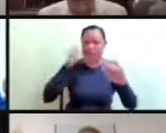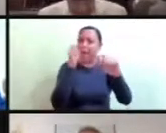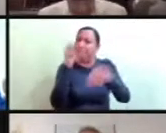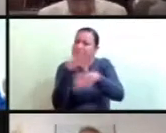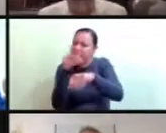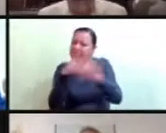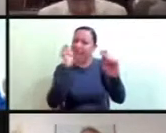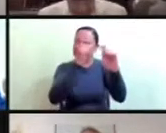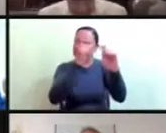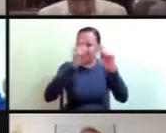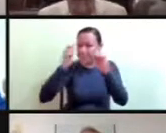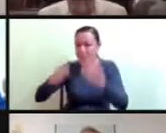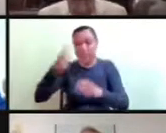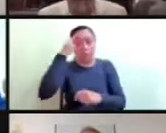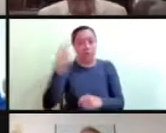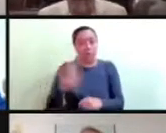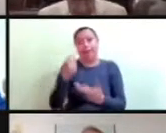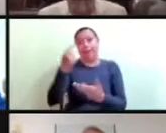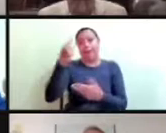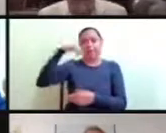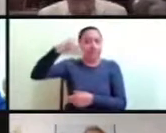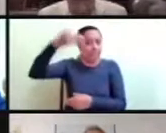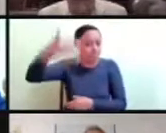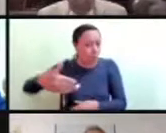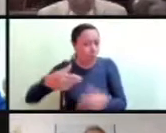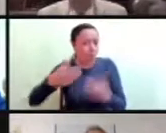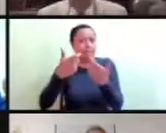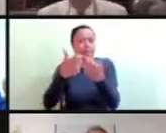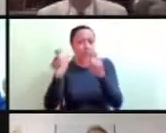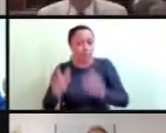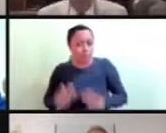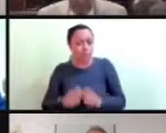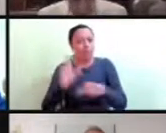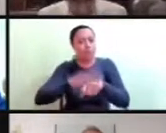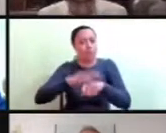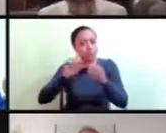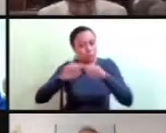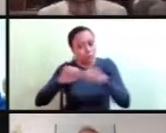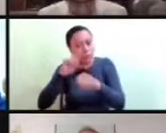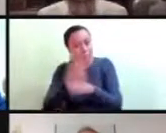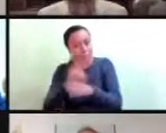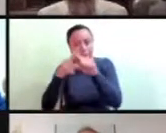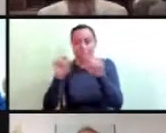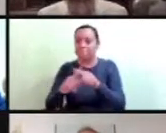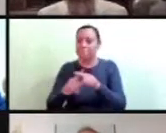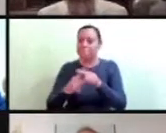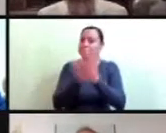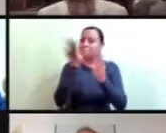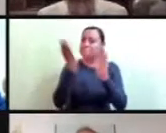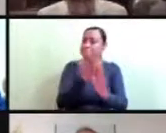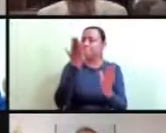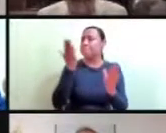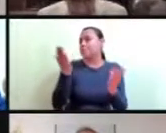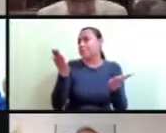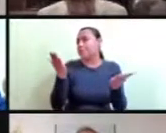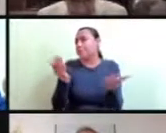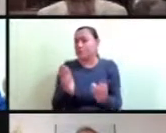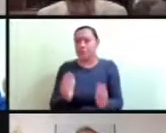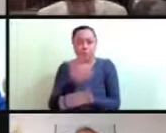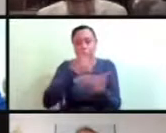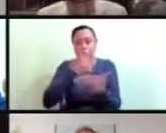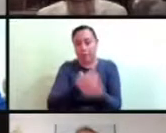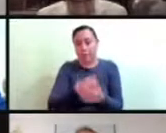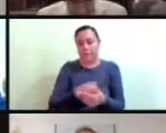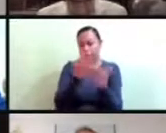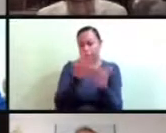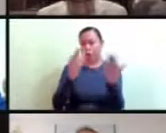que después las civilizaciones con sus estilos construyeran sus ciudades. La UNAM define el arte como una forma de conocimiento en sí mismo que